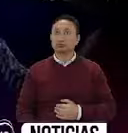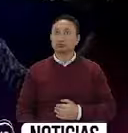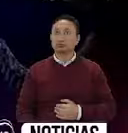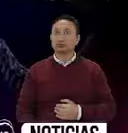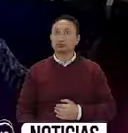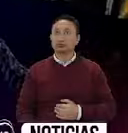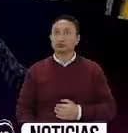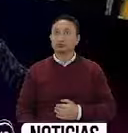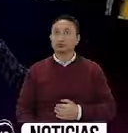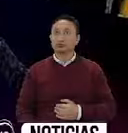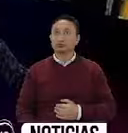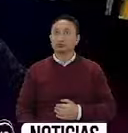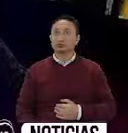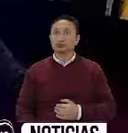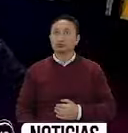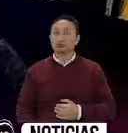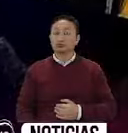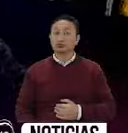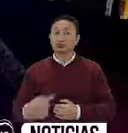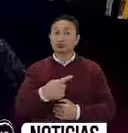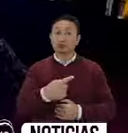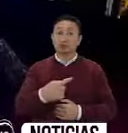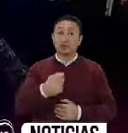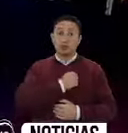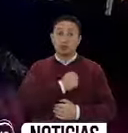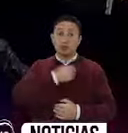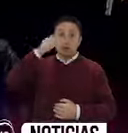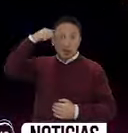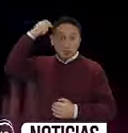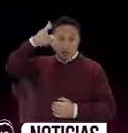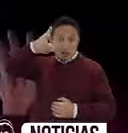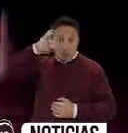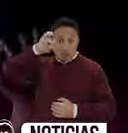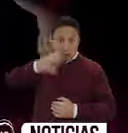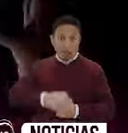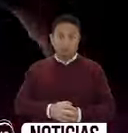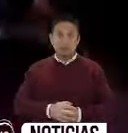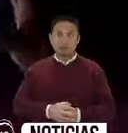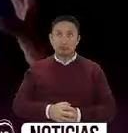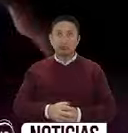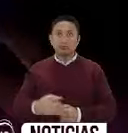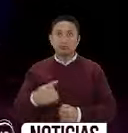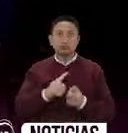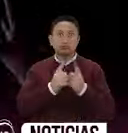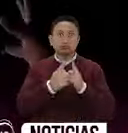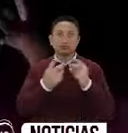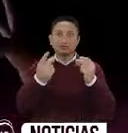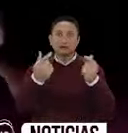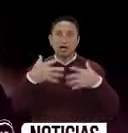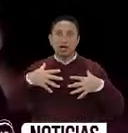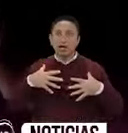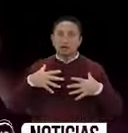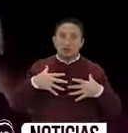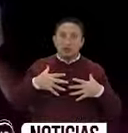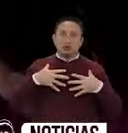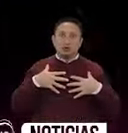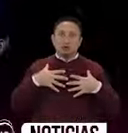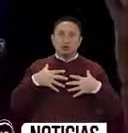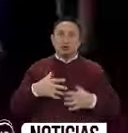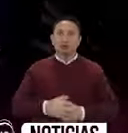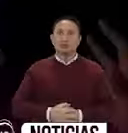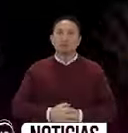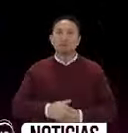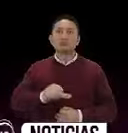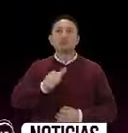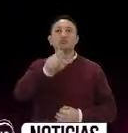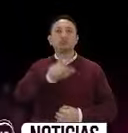En un segundo, la escena, que queda registrada en las cámaras de videovigilancia, se transforma en momentos de tensión. Un segundo hombre